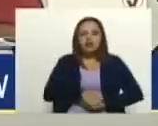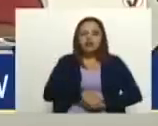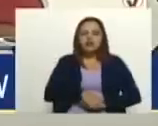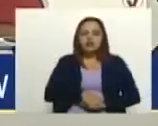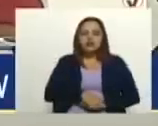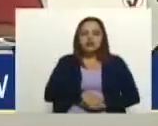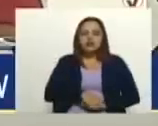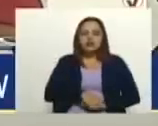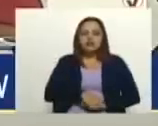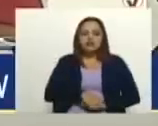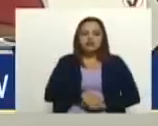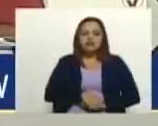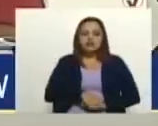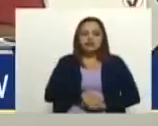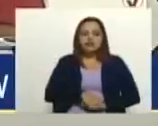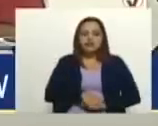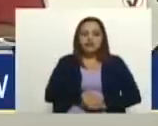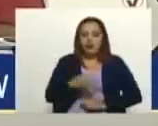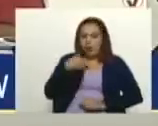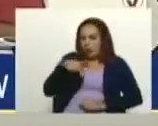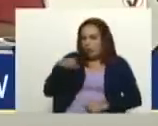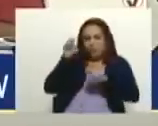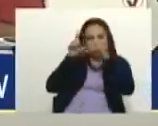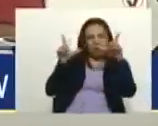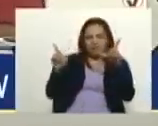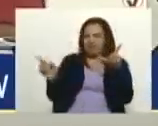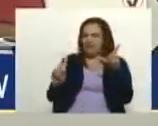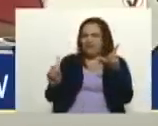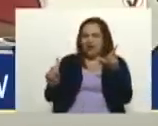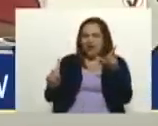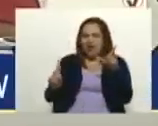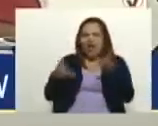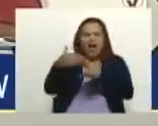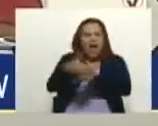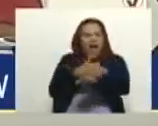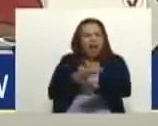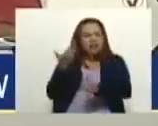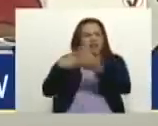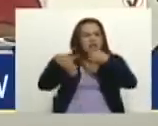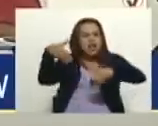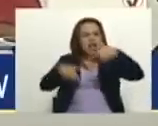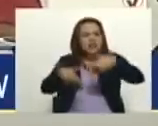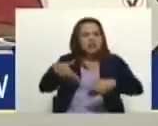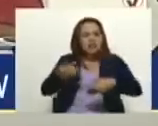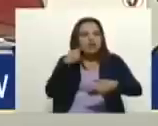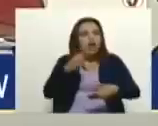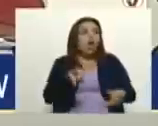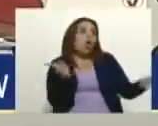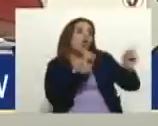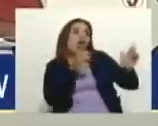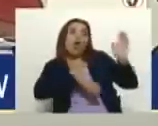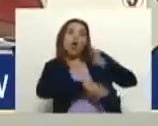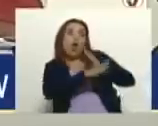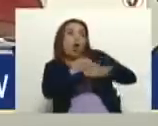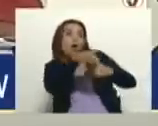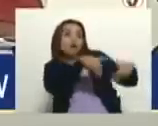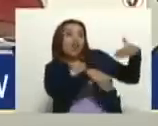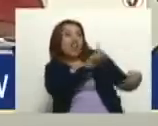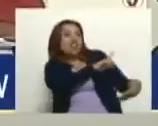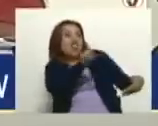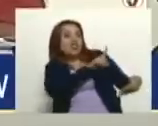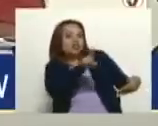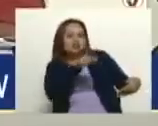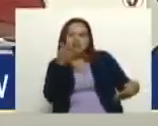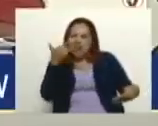Nos sorprende gente que llamaron a la abstención en las últimas elecciones, que fueron cuando las elecciones